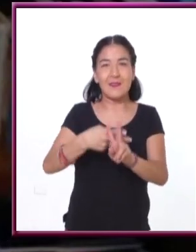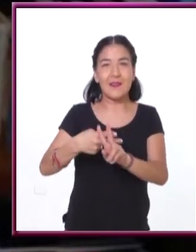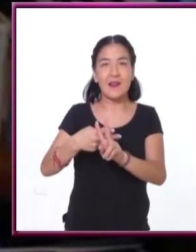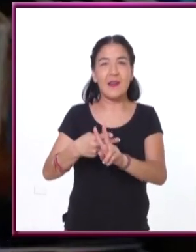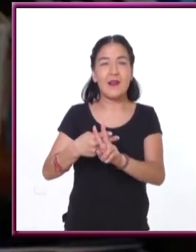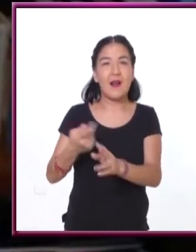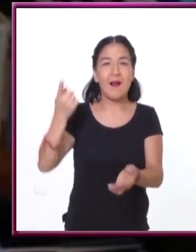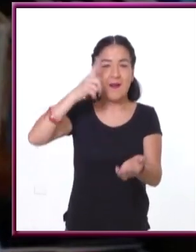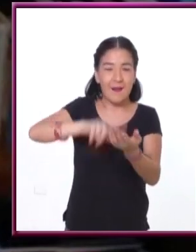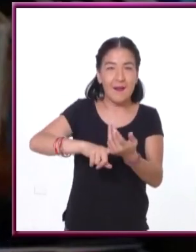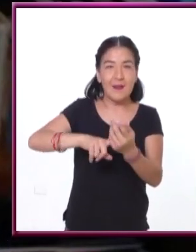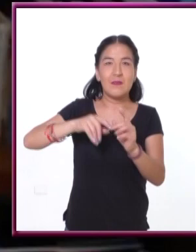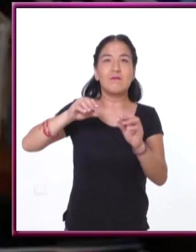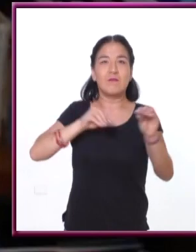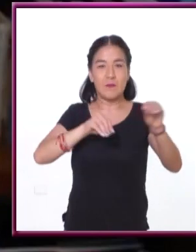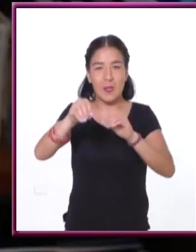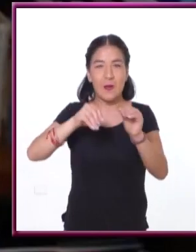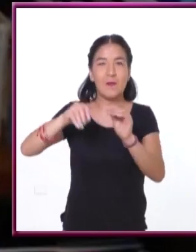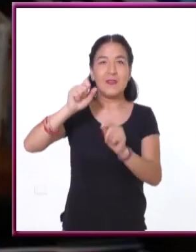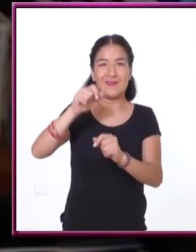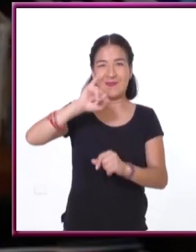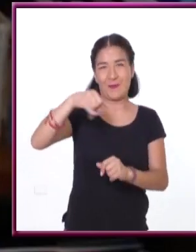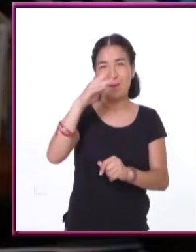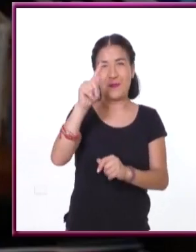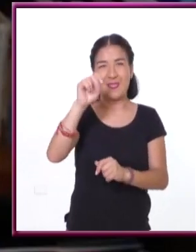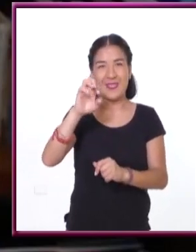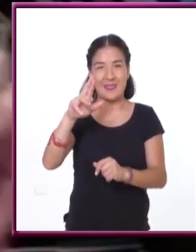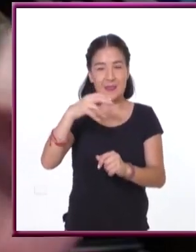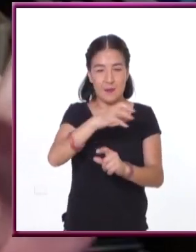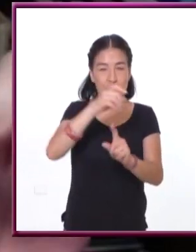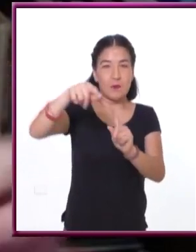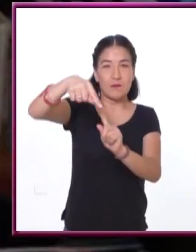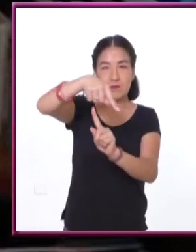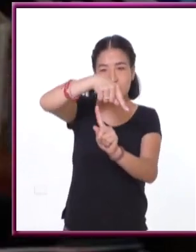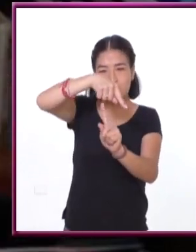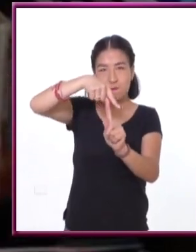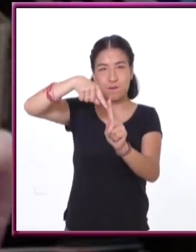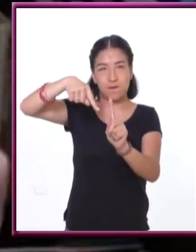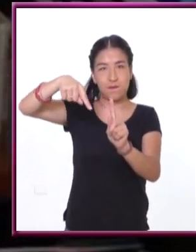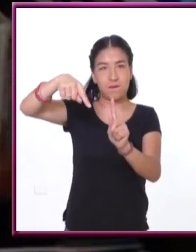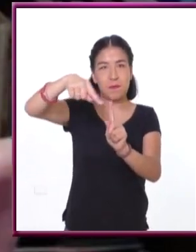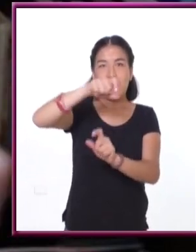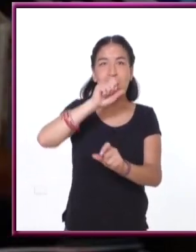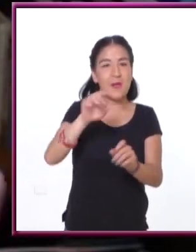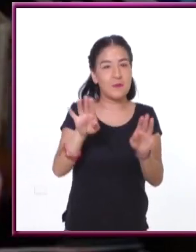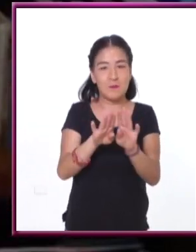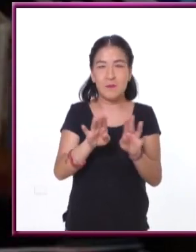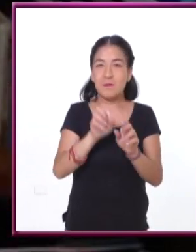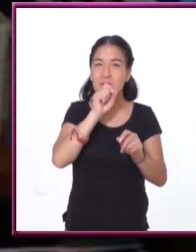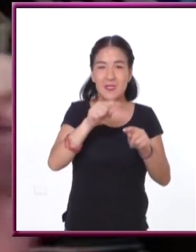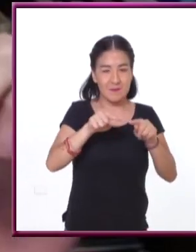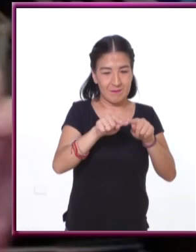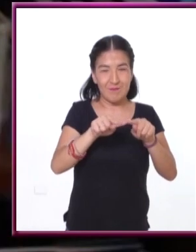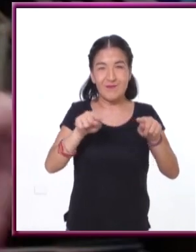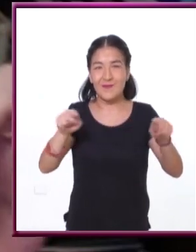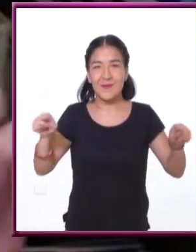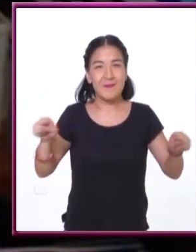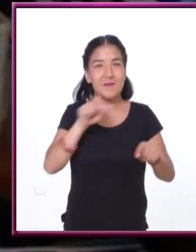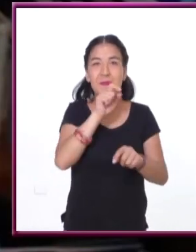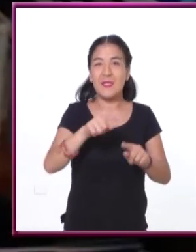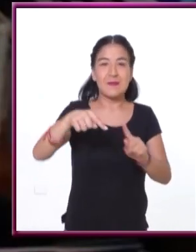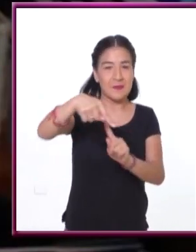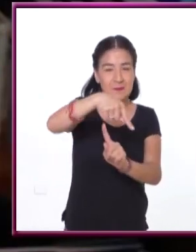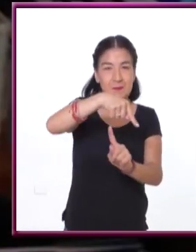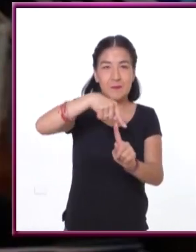qué era, se movían alrededor de Júpiter y en una sola línea siempre cambiando posiciones, pero manteniendo